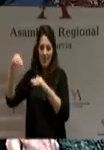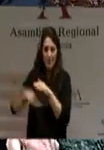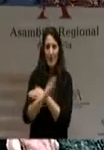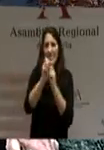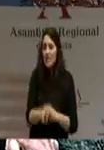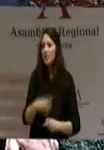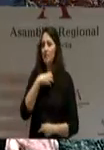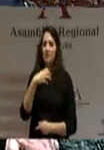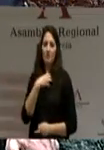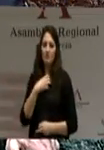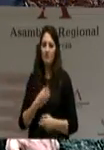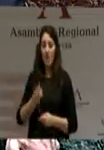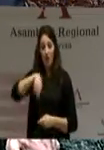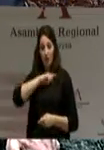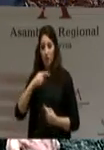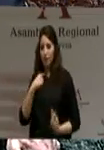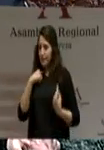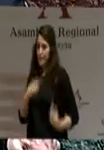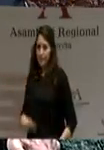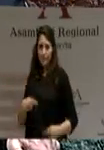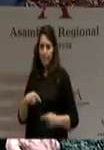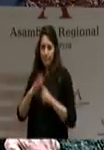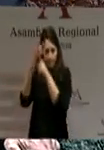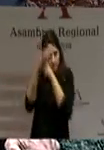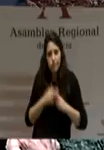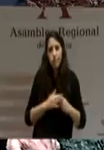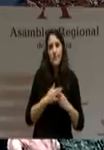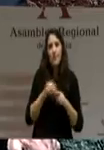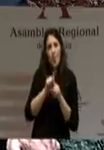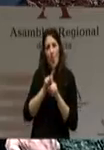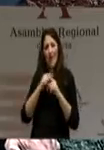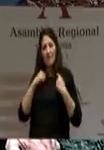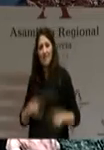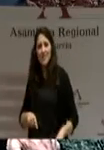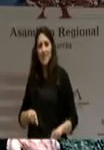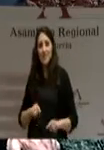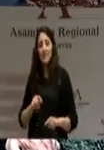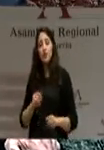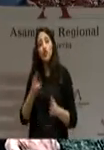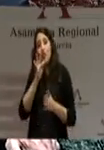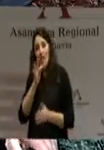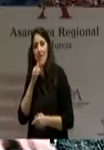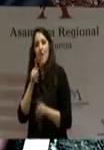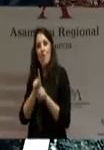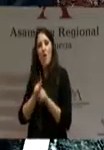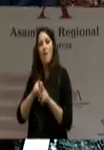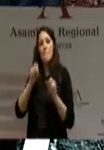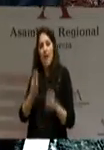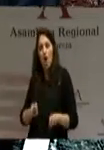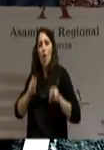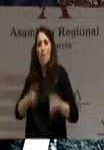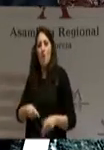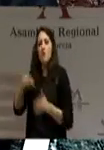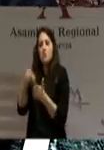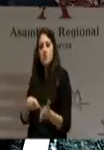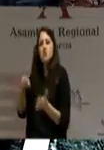hundido y, aún así, insisten en abrir un boquete a los pocos botes salvavidas que quedan. Eso sí, el almirante,